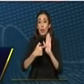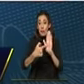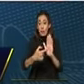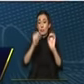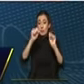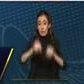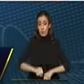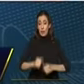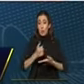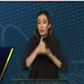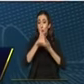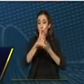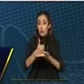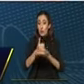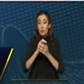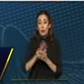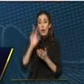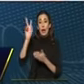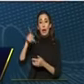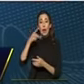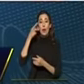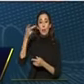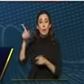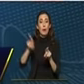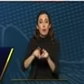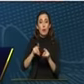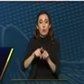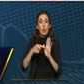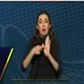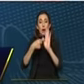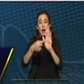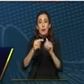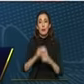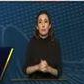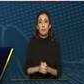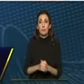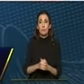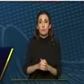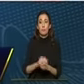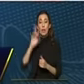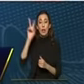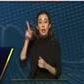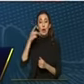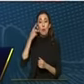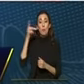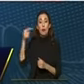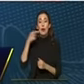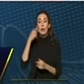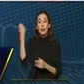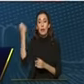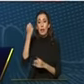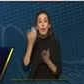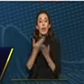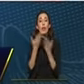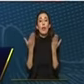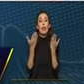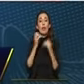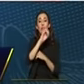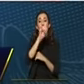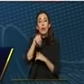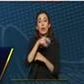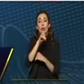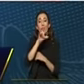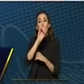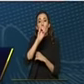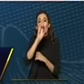decir aquello que la poesía no alcanza. El poeta cantor dice, ¿dónde estará Julio César Trujillo?